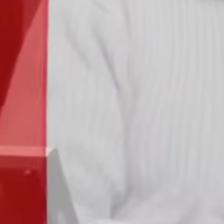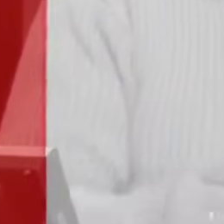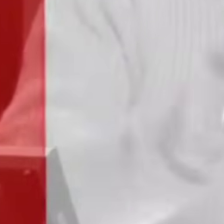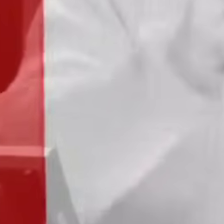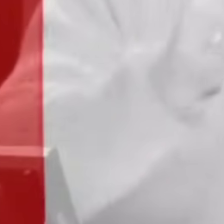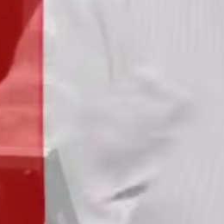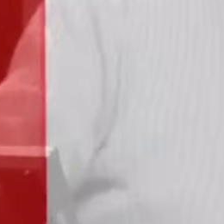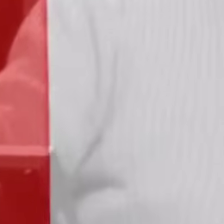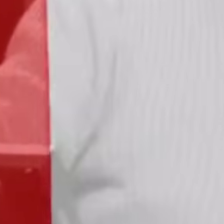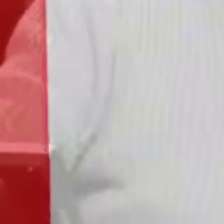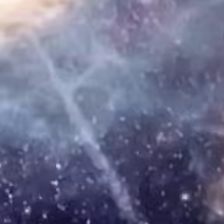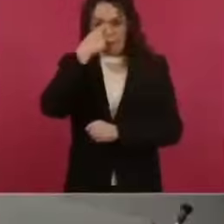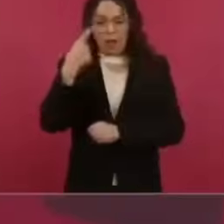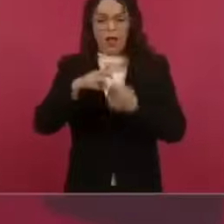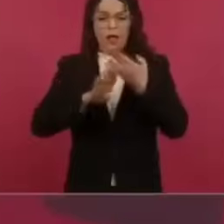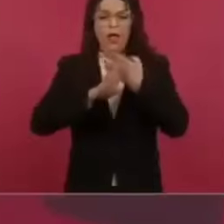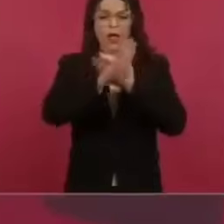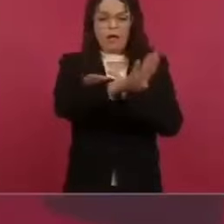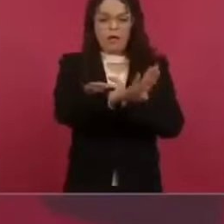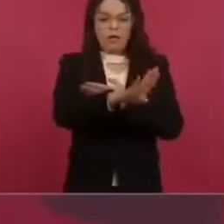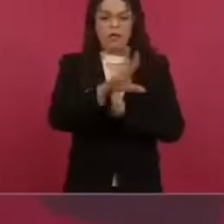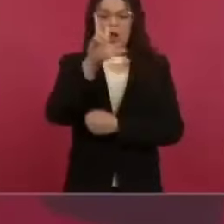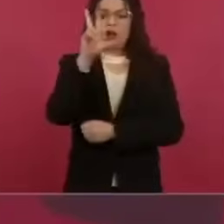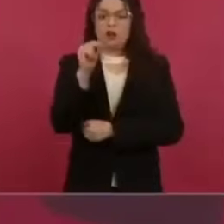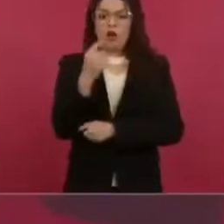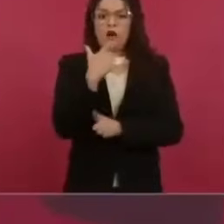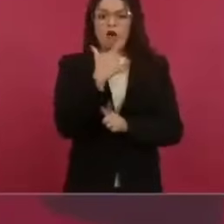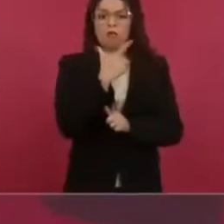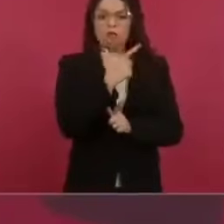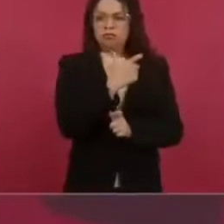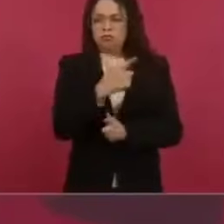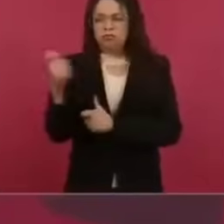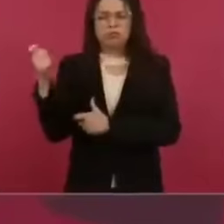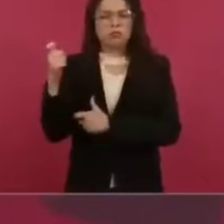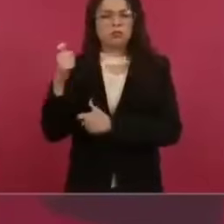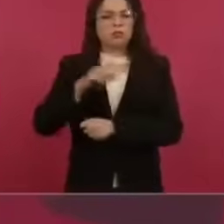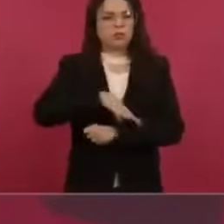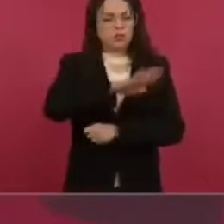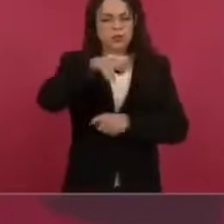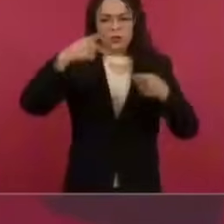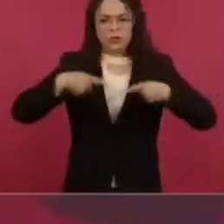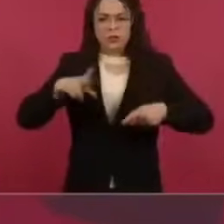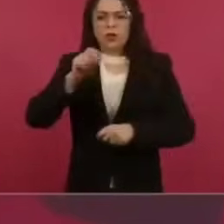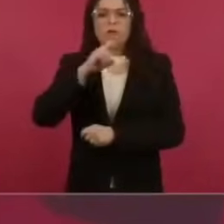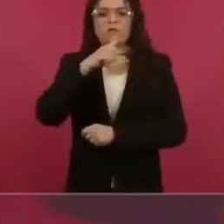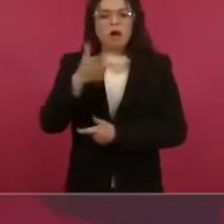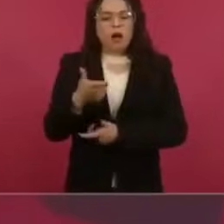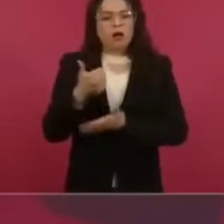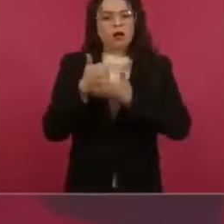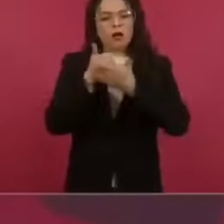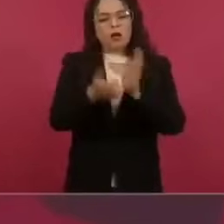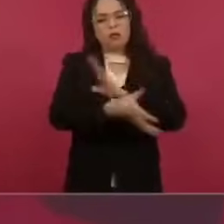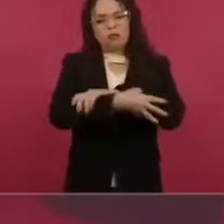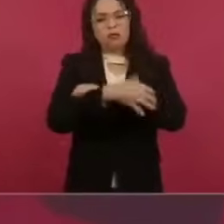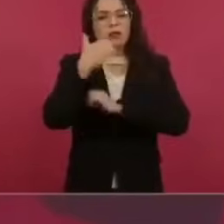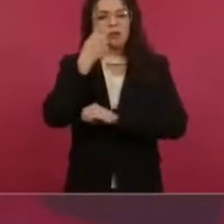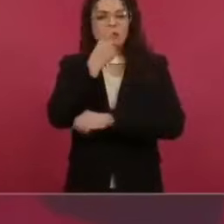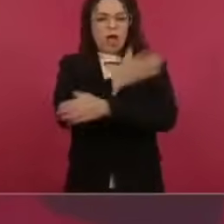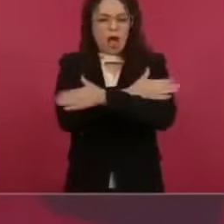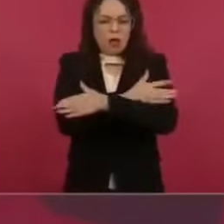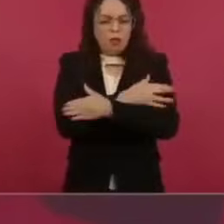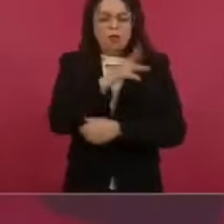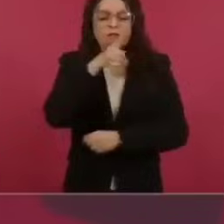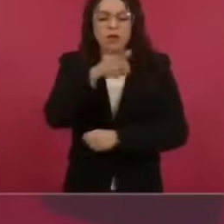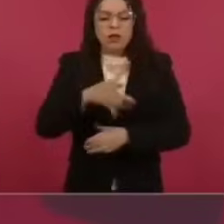hay que decir. Mensajes. Andrés Manuel López Obrador acaba de declarar hoy que aumenta el salario mínimo en 20% a partir